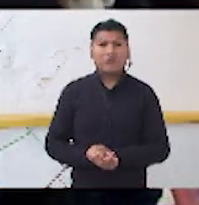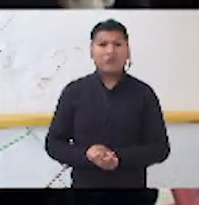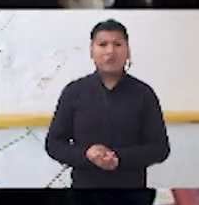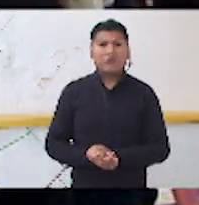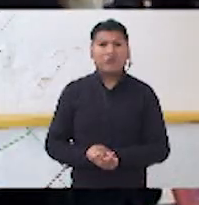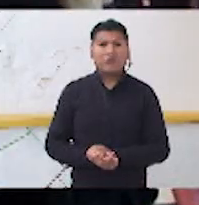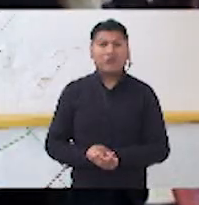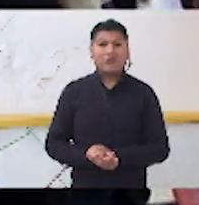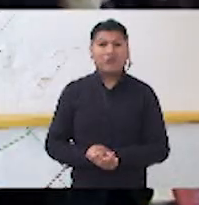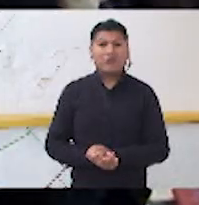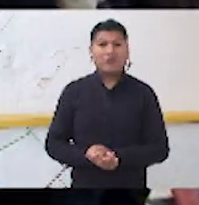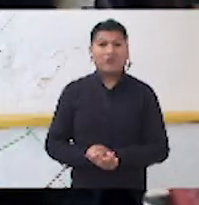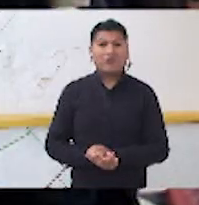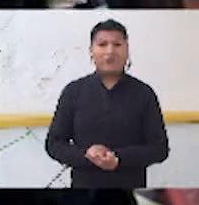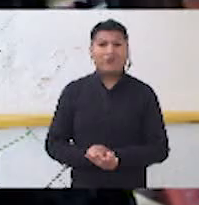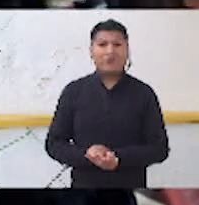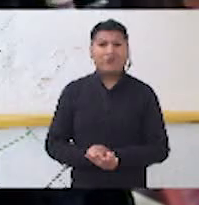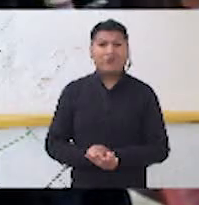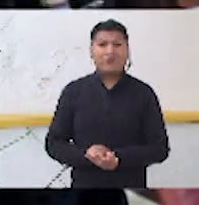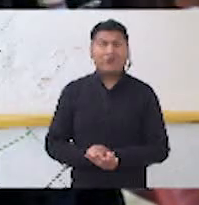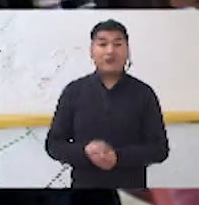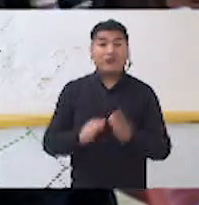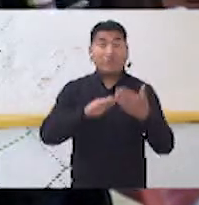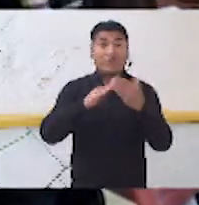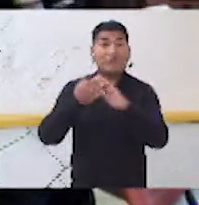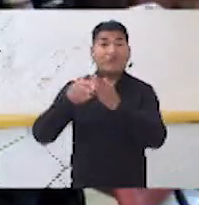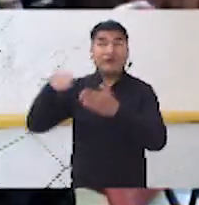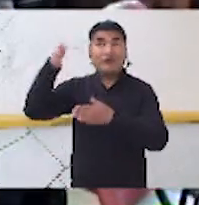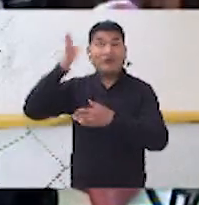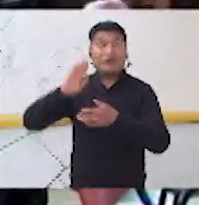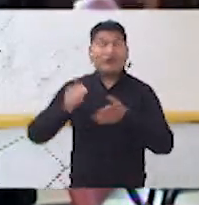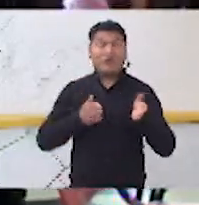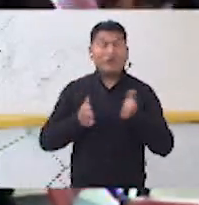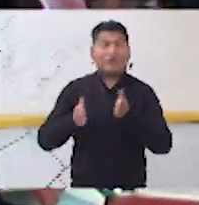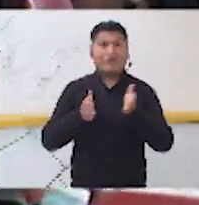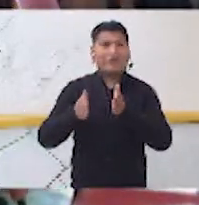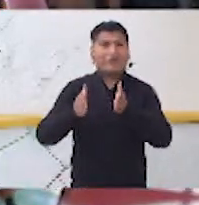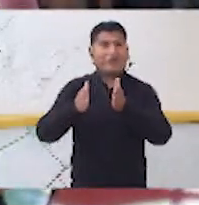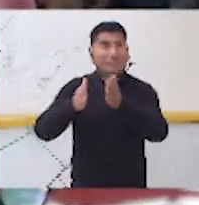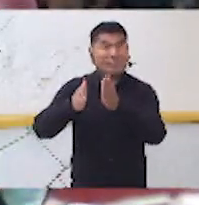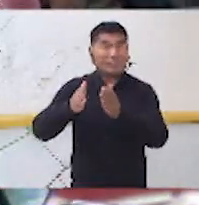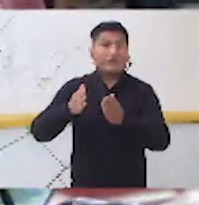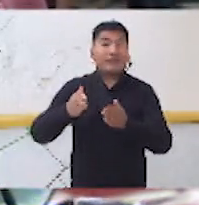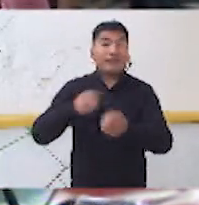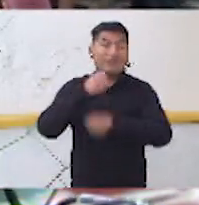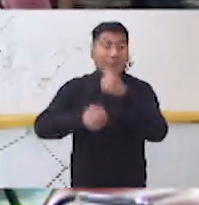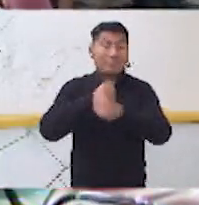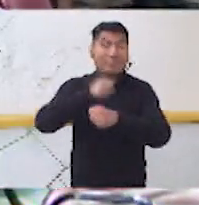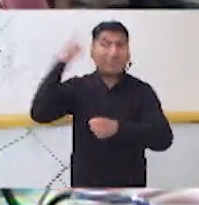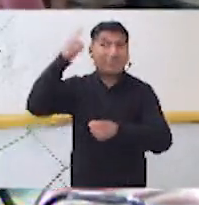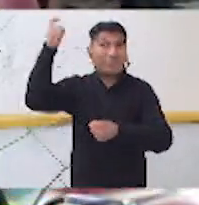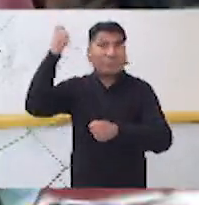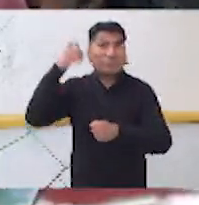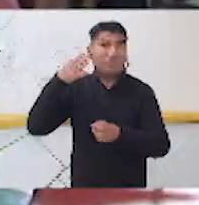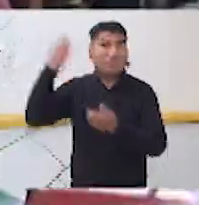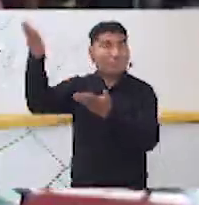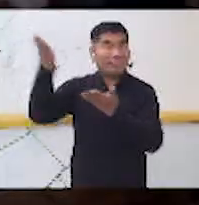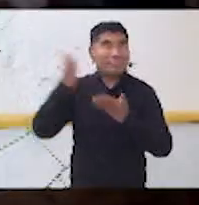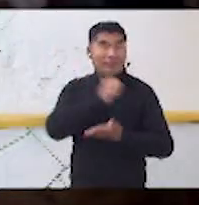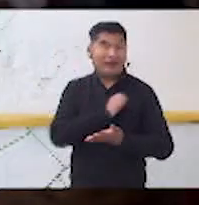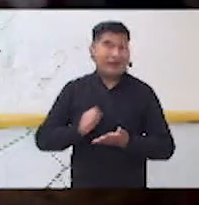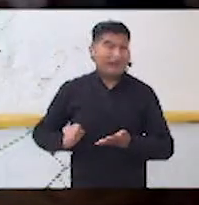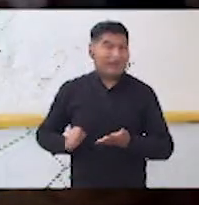Nos da el Señor, pueblo de Dios, camina ya. Año de gracia nos da el Señor. A ver